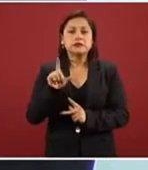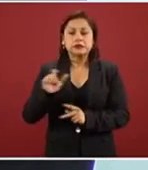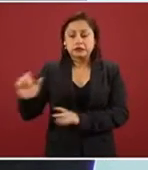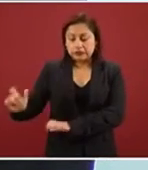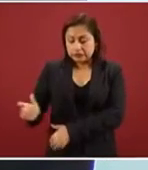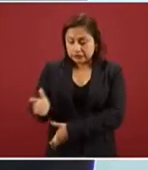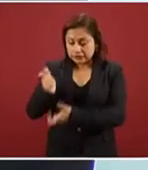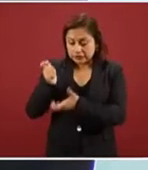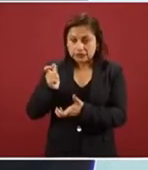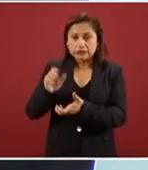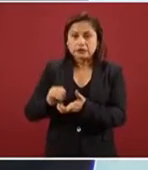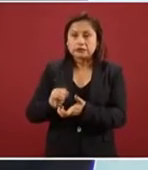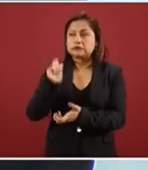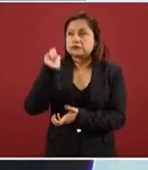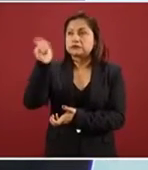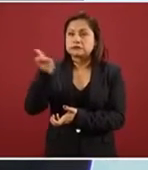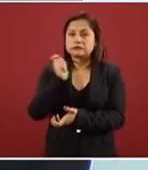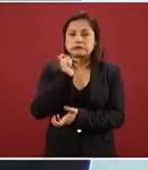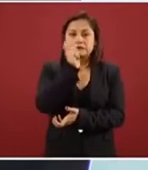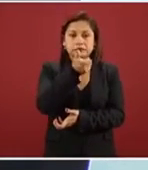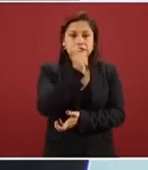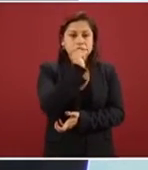deuda.